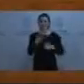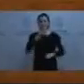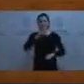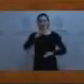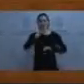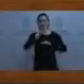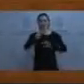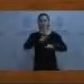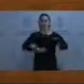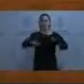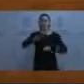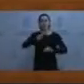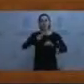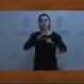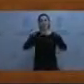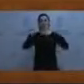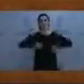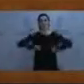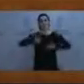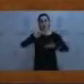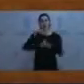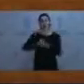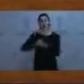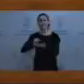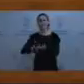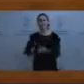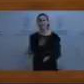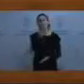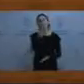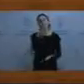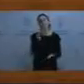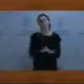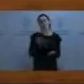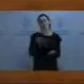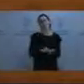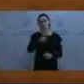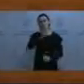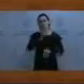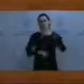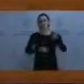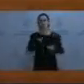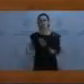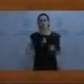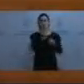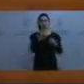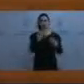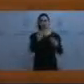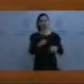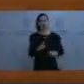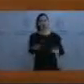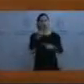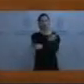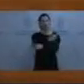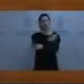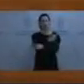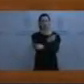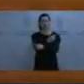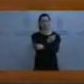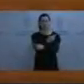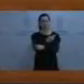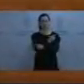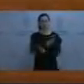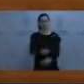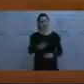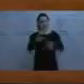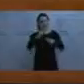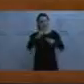pacto de contrataciones en 3 ocasiones según iban viendo los datos. Uno de ellos les dejaba tan en evidencia que